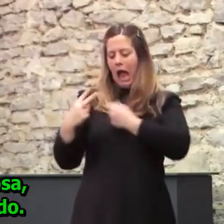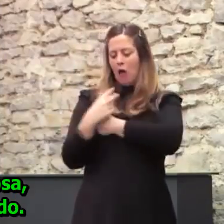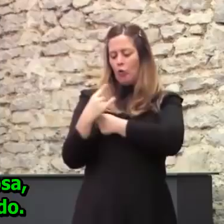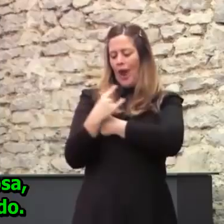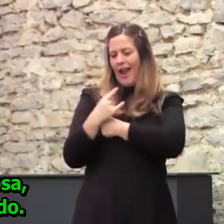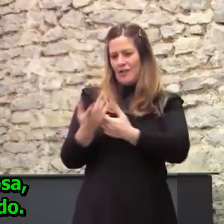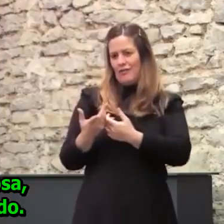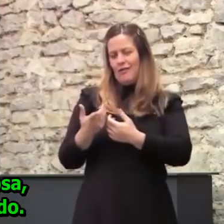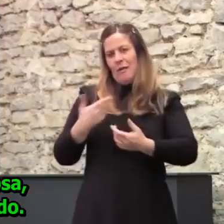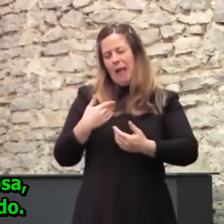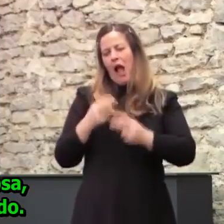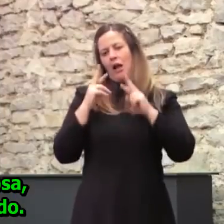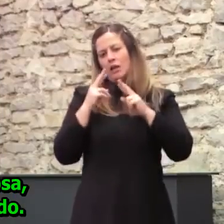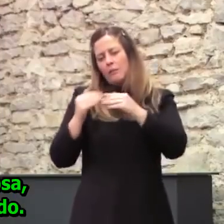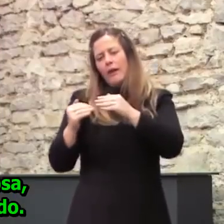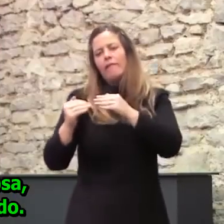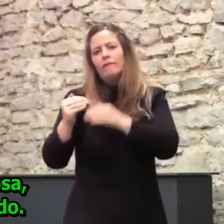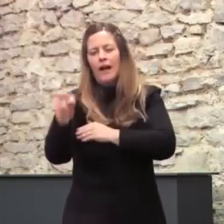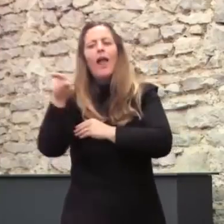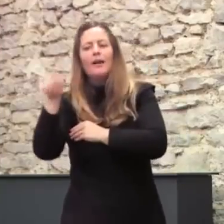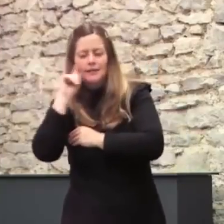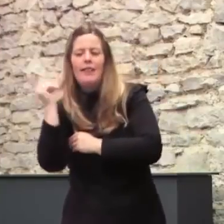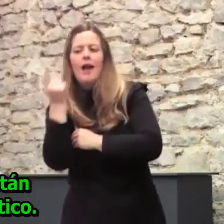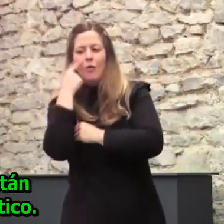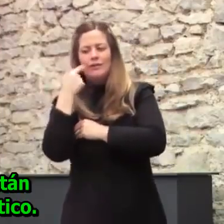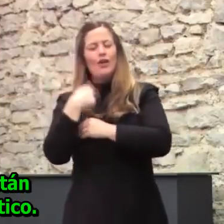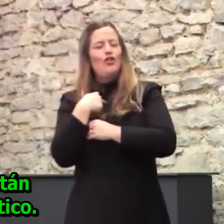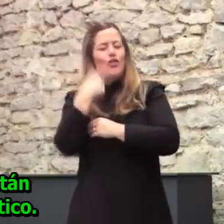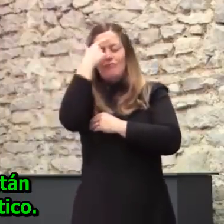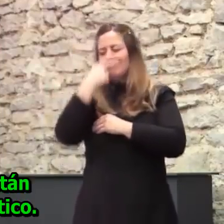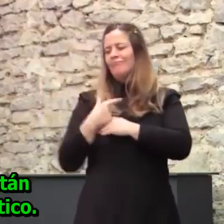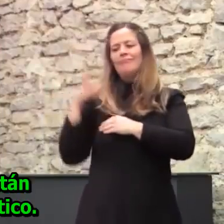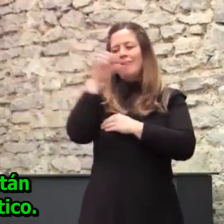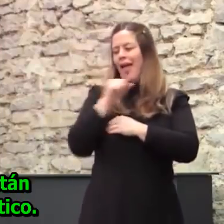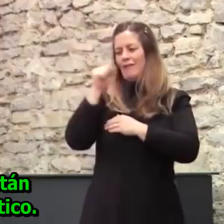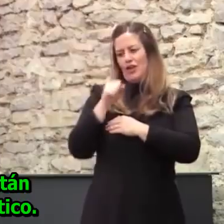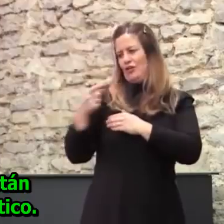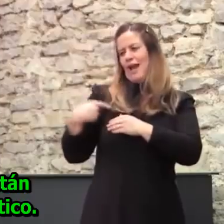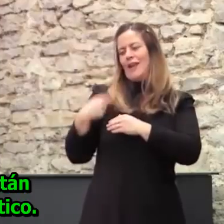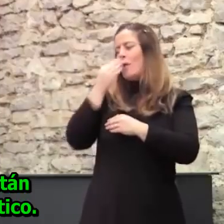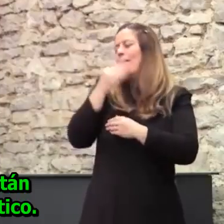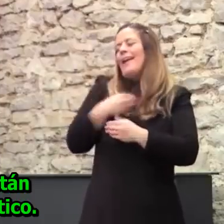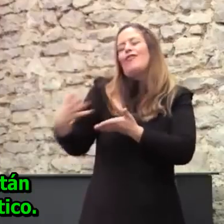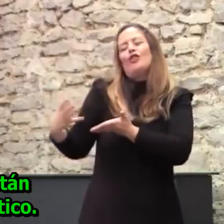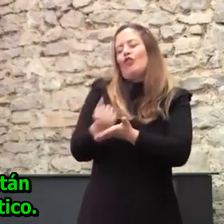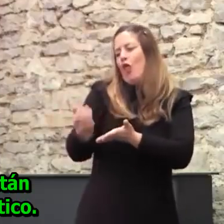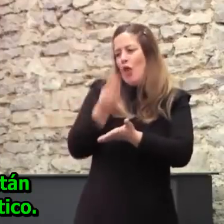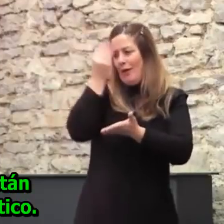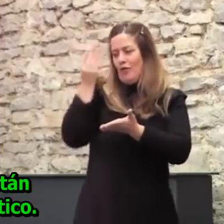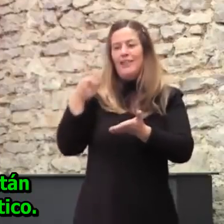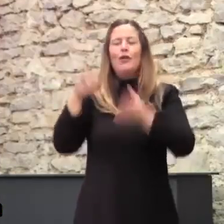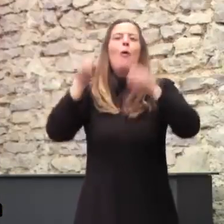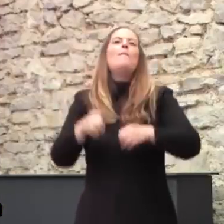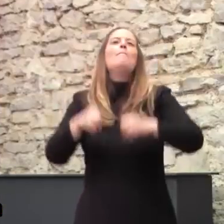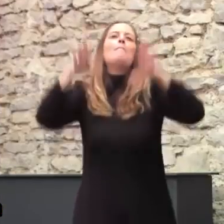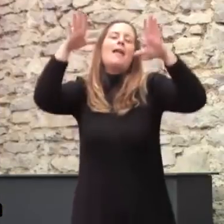súper especial y maravillosa y me merezco todo el amor del mundo. Esto es porque los cuentos Disney están basados en la idea del milagro